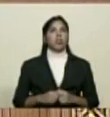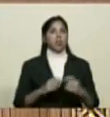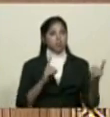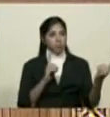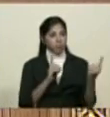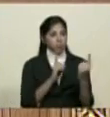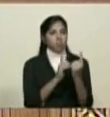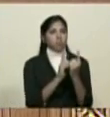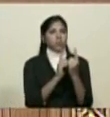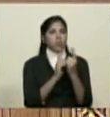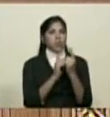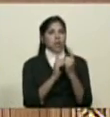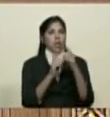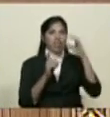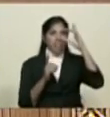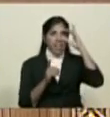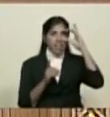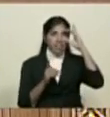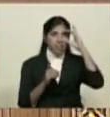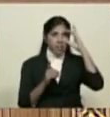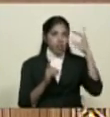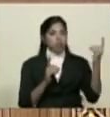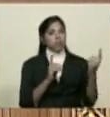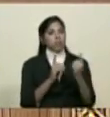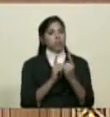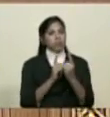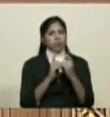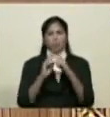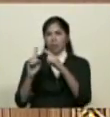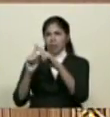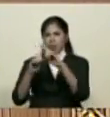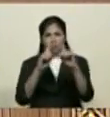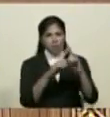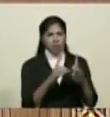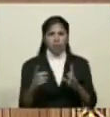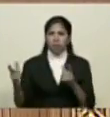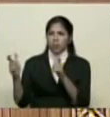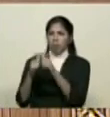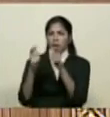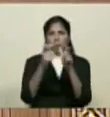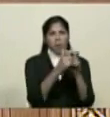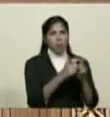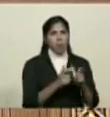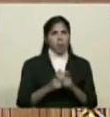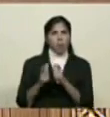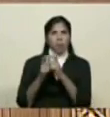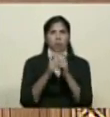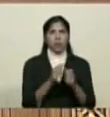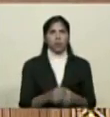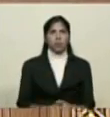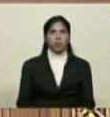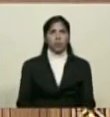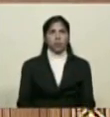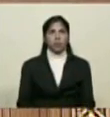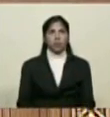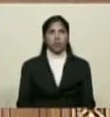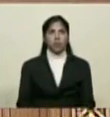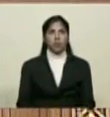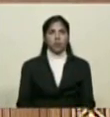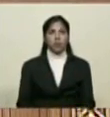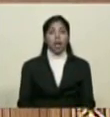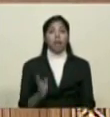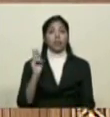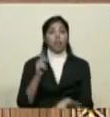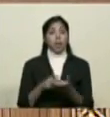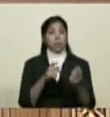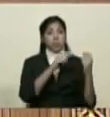Asamblea Nacional Constituyente, ¿verdad? Y demás poderes. Nosotros anunciamos, llegando a la Fiscalía,